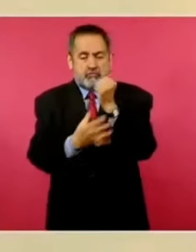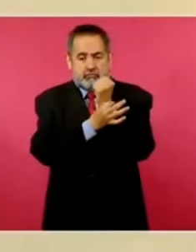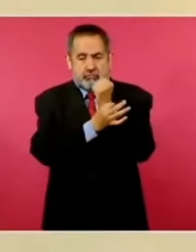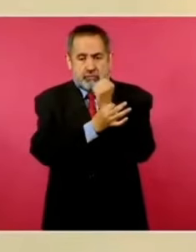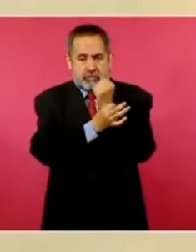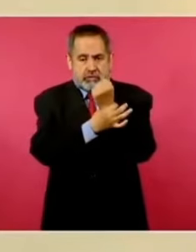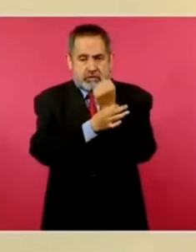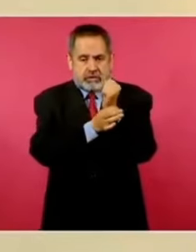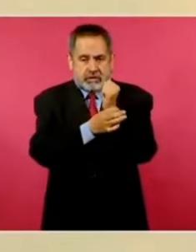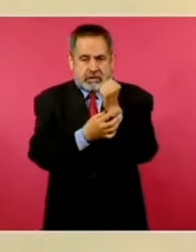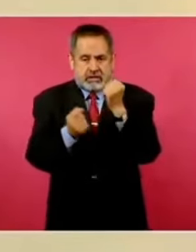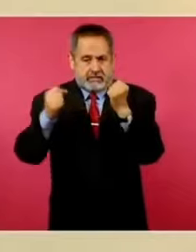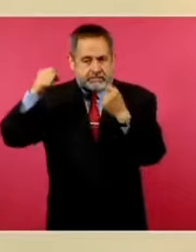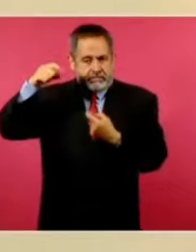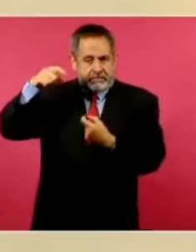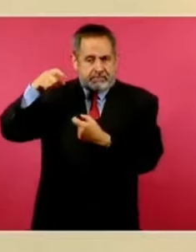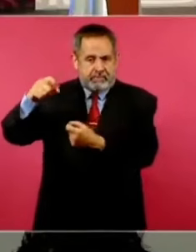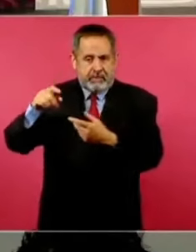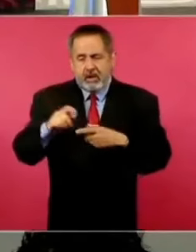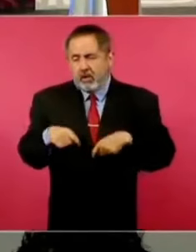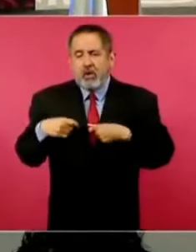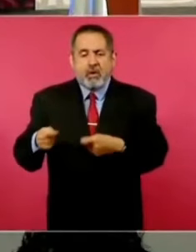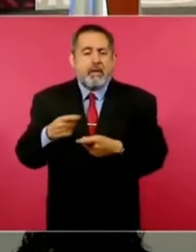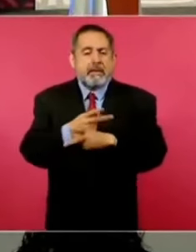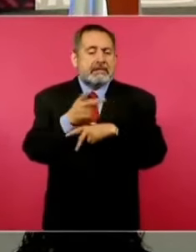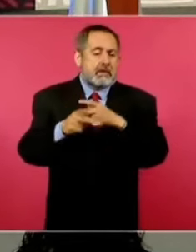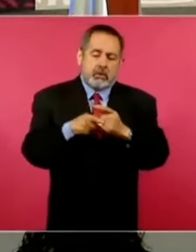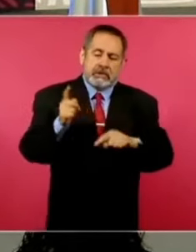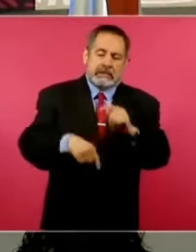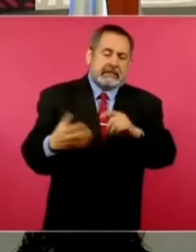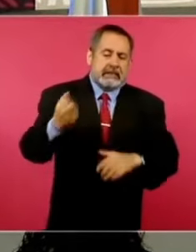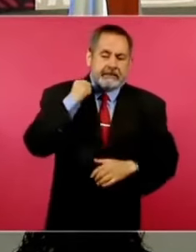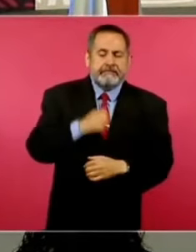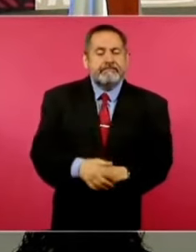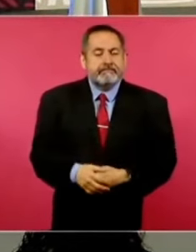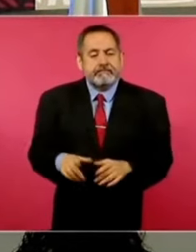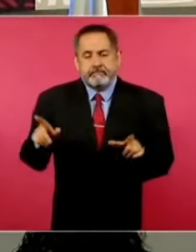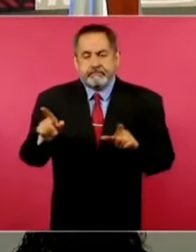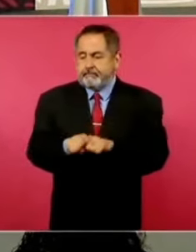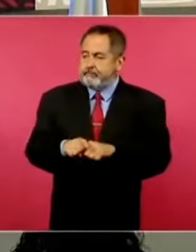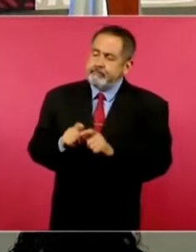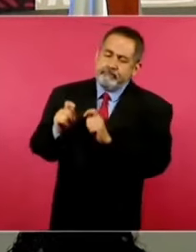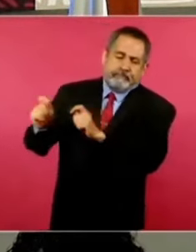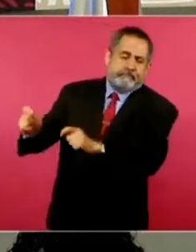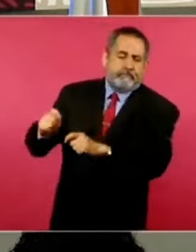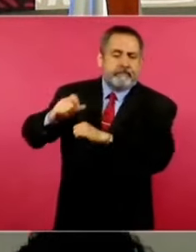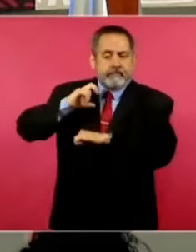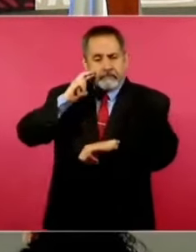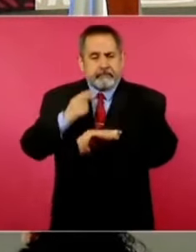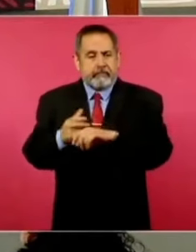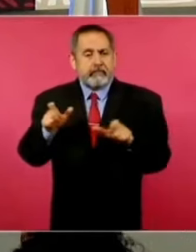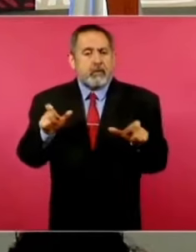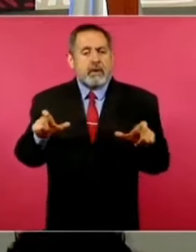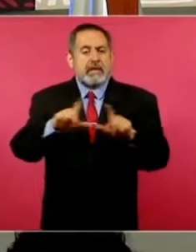pasaportes sería cuánto señor presidente dejo la palabra al comandante de la guardia nacional